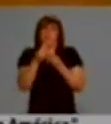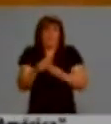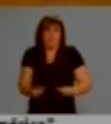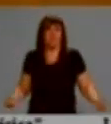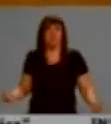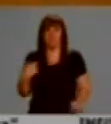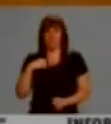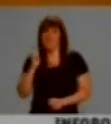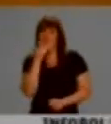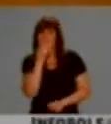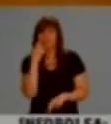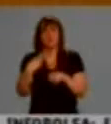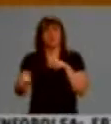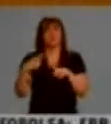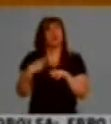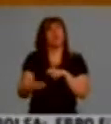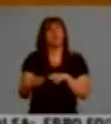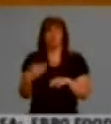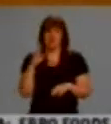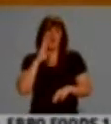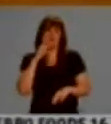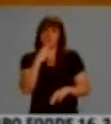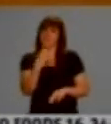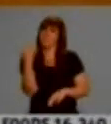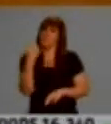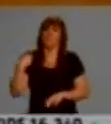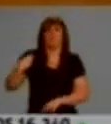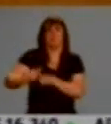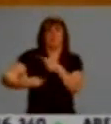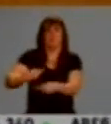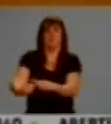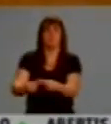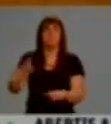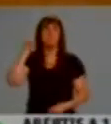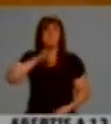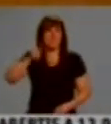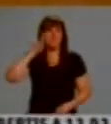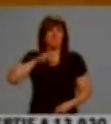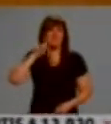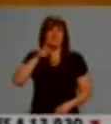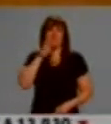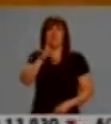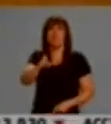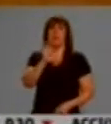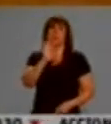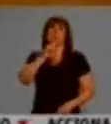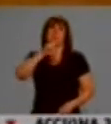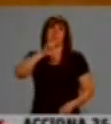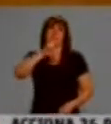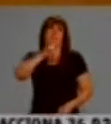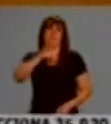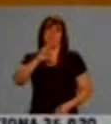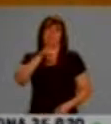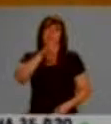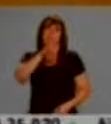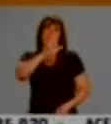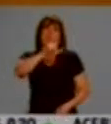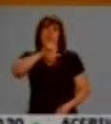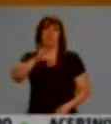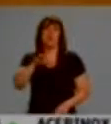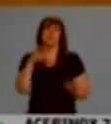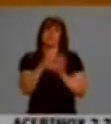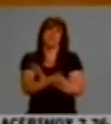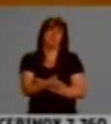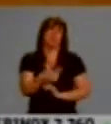como le dije antes, han de tener consecuencia. La mentira, en palabras de Silvio Pellico, es una torpe